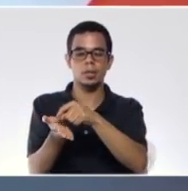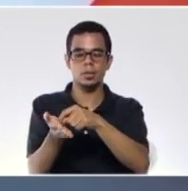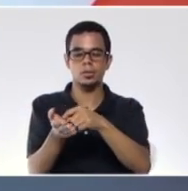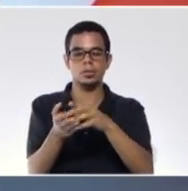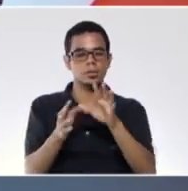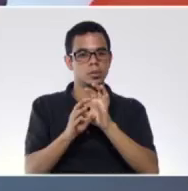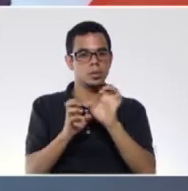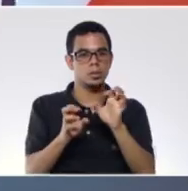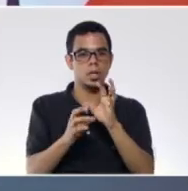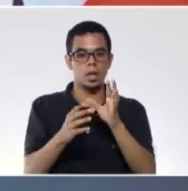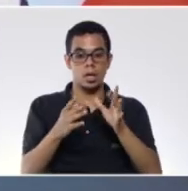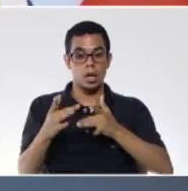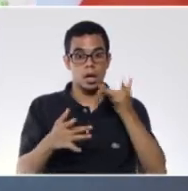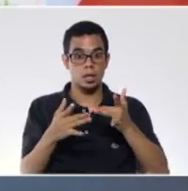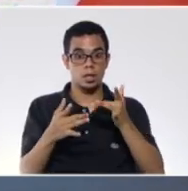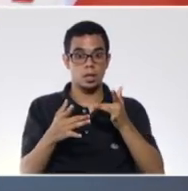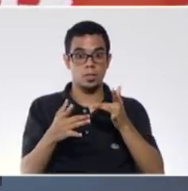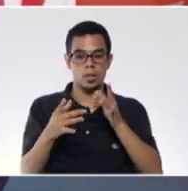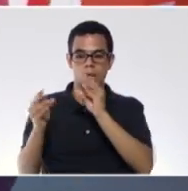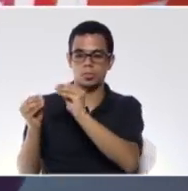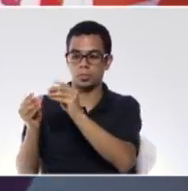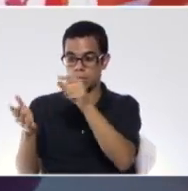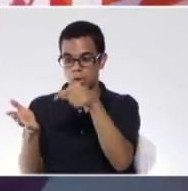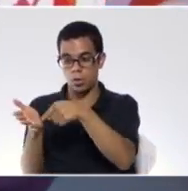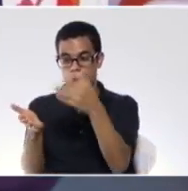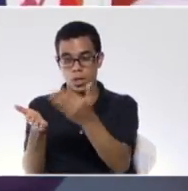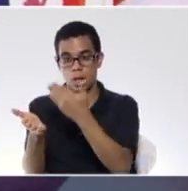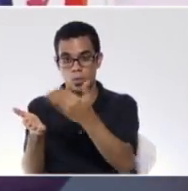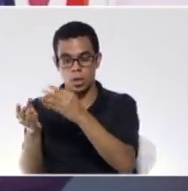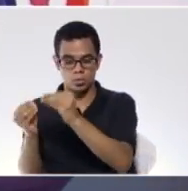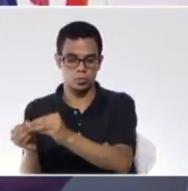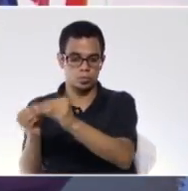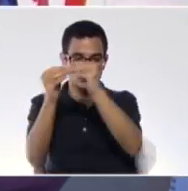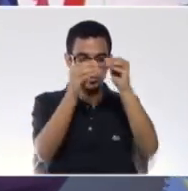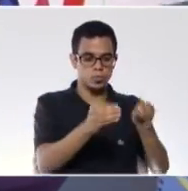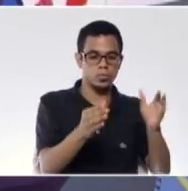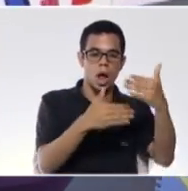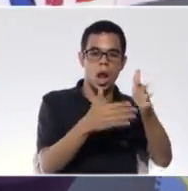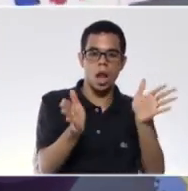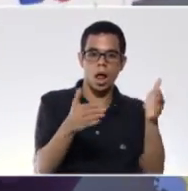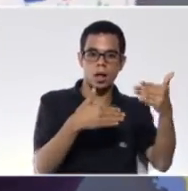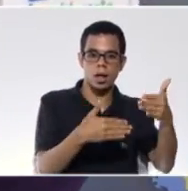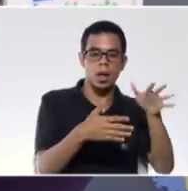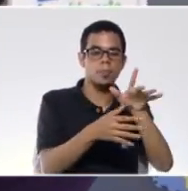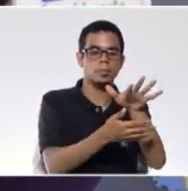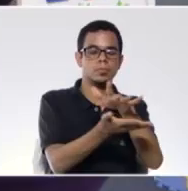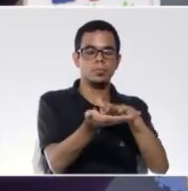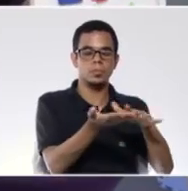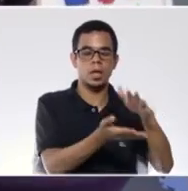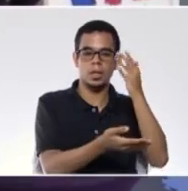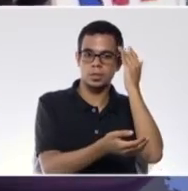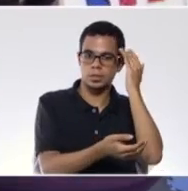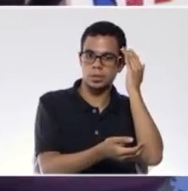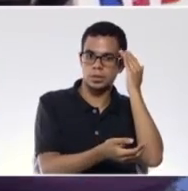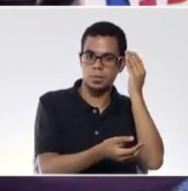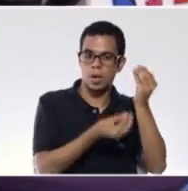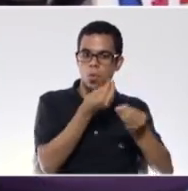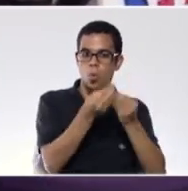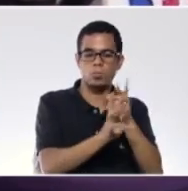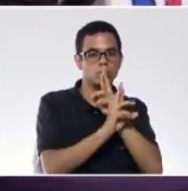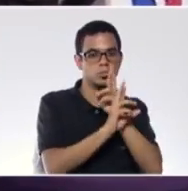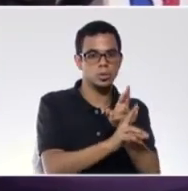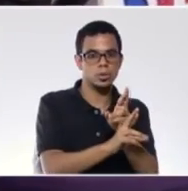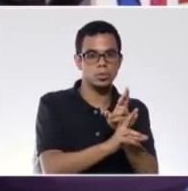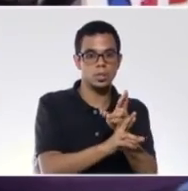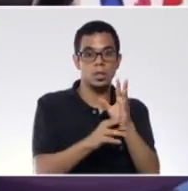el ejercicio lo realizamos en la caja aritmética. Definitivamente la matemática está en el día a día del venezolano,